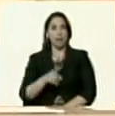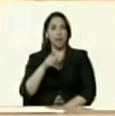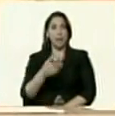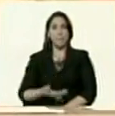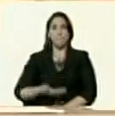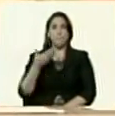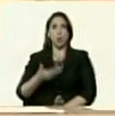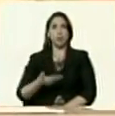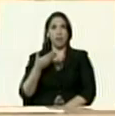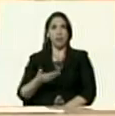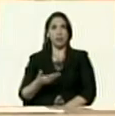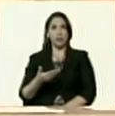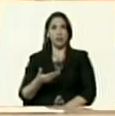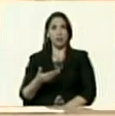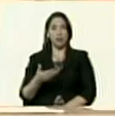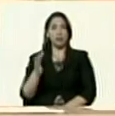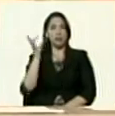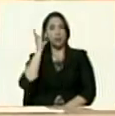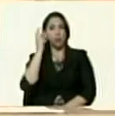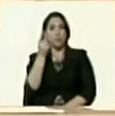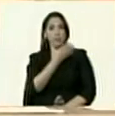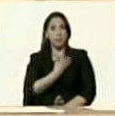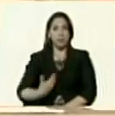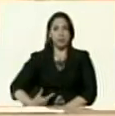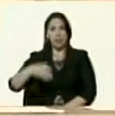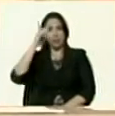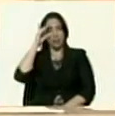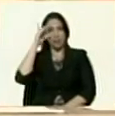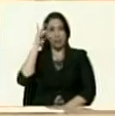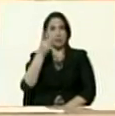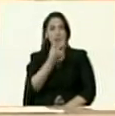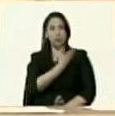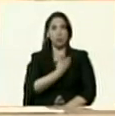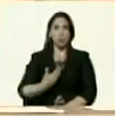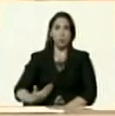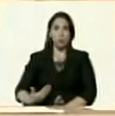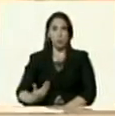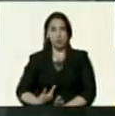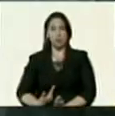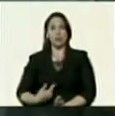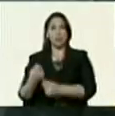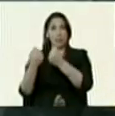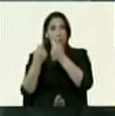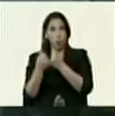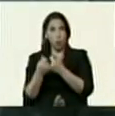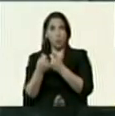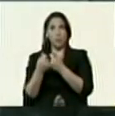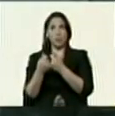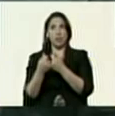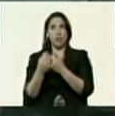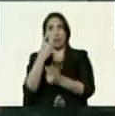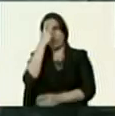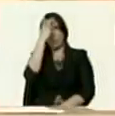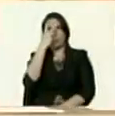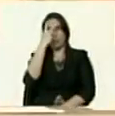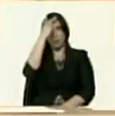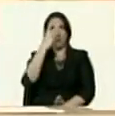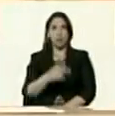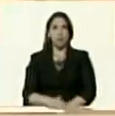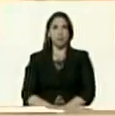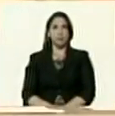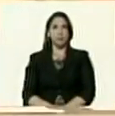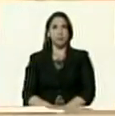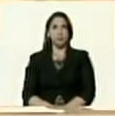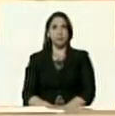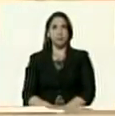señora vicepresidenta Delcy Rodríguez, señor vicepresidente de Economía, próximo alcalde de Acarigua.